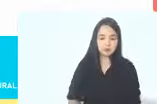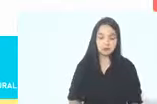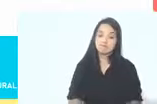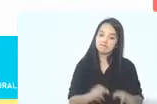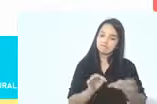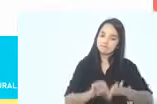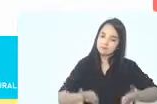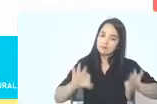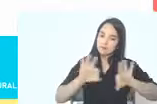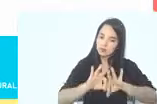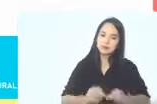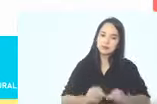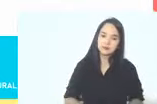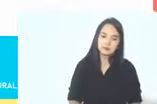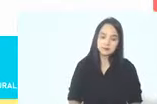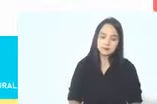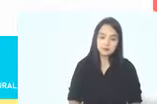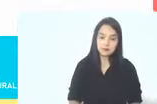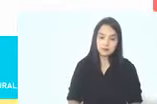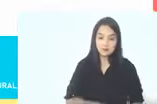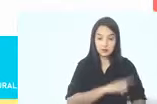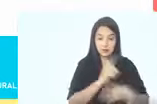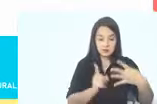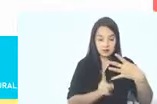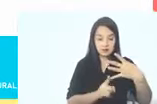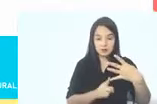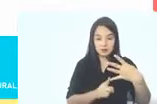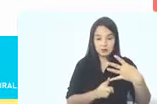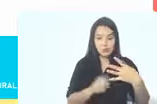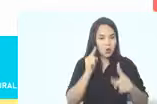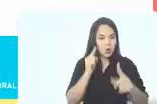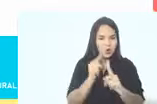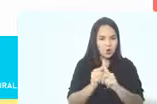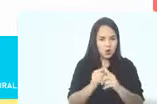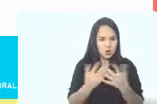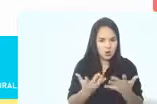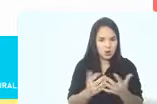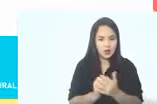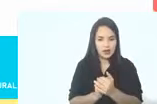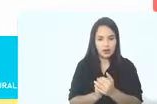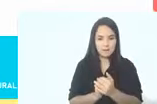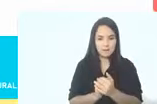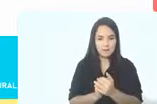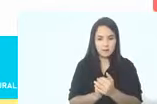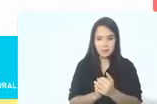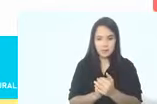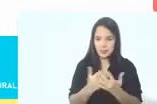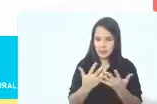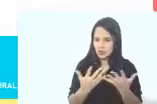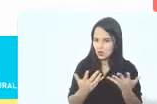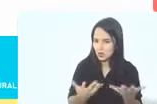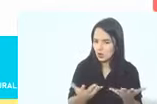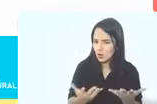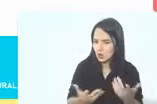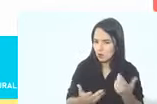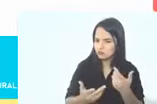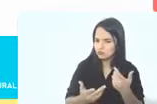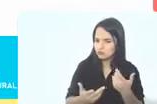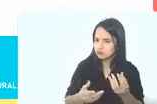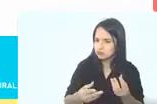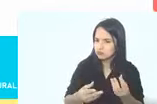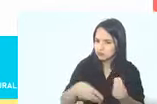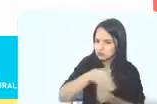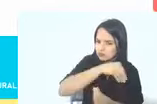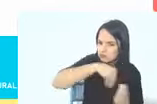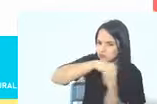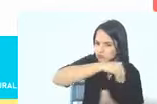su acompañamiento. Estas jornadas de asesoría son fundamentales porque nos van a permitir fortalecer